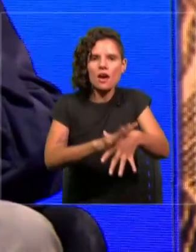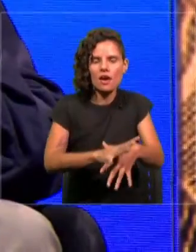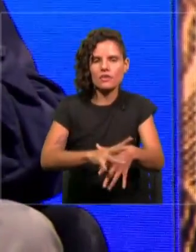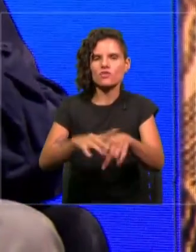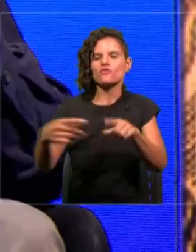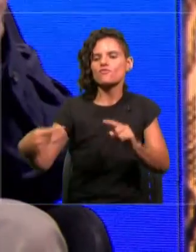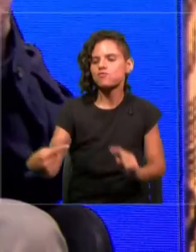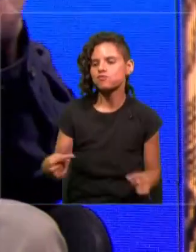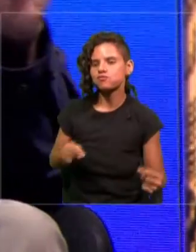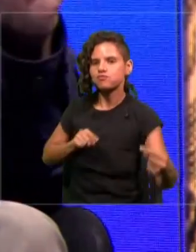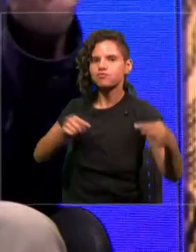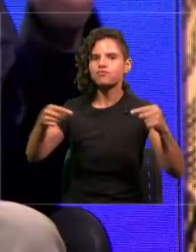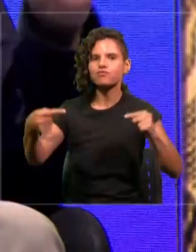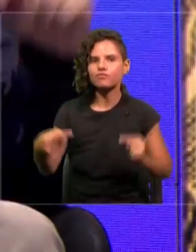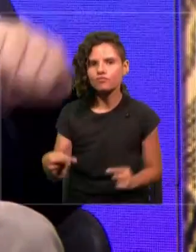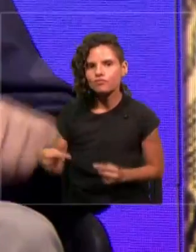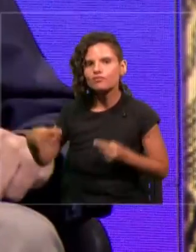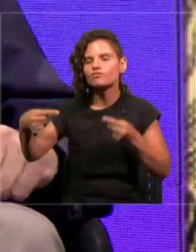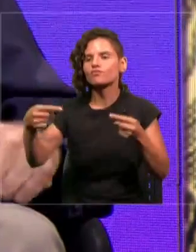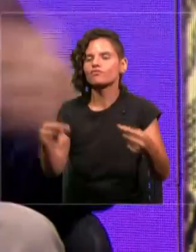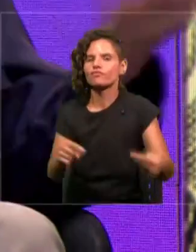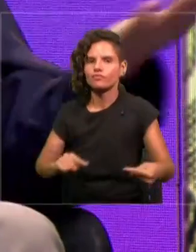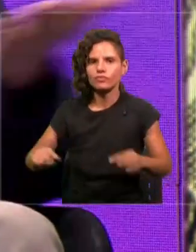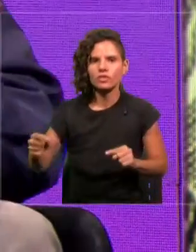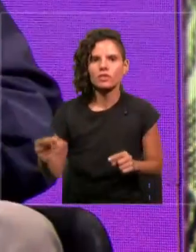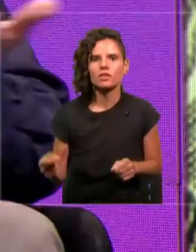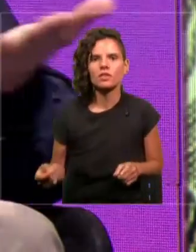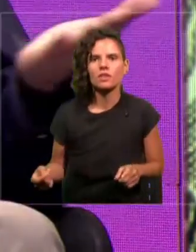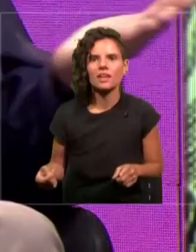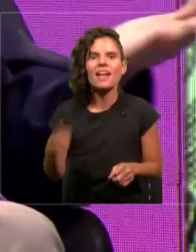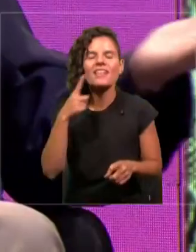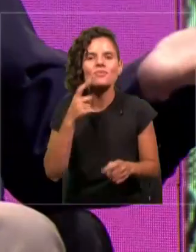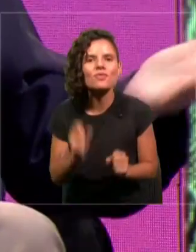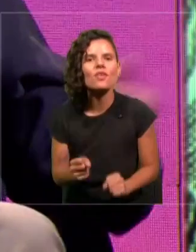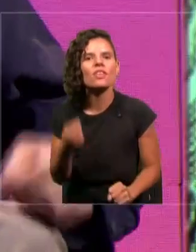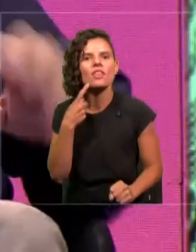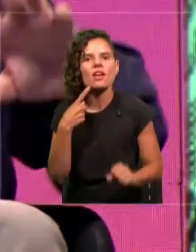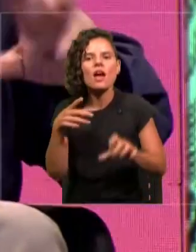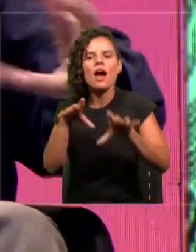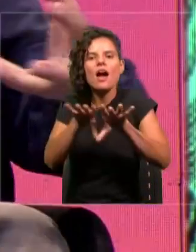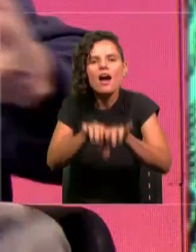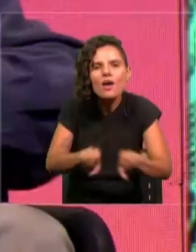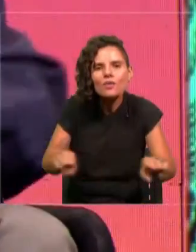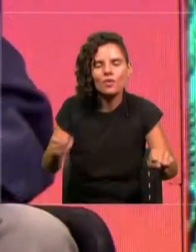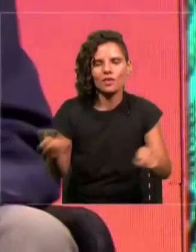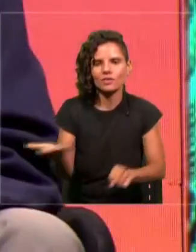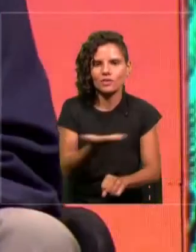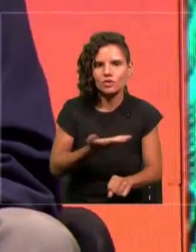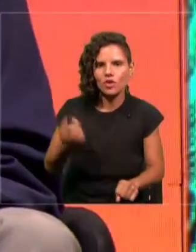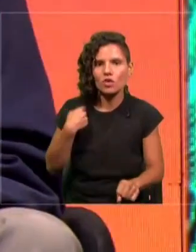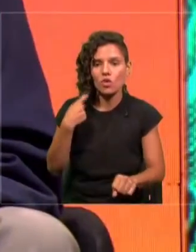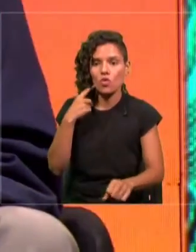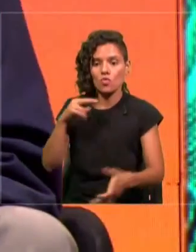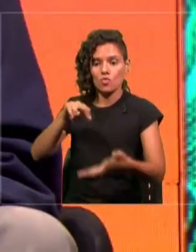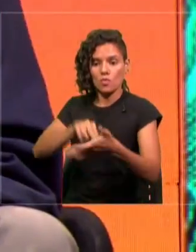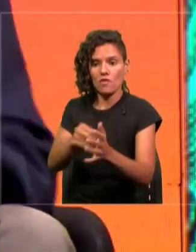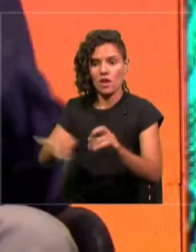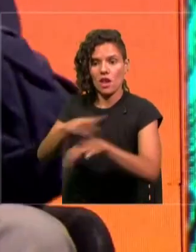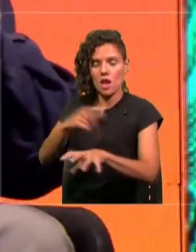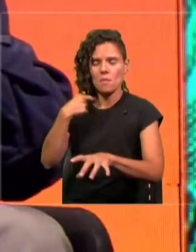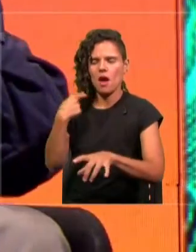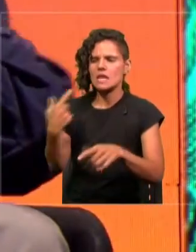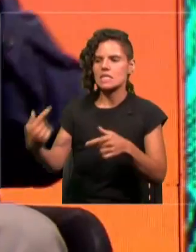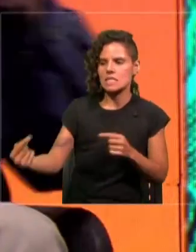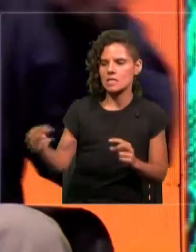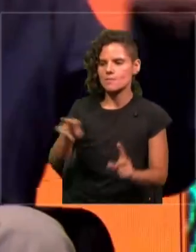nosotros, deliberar entre nosotros, no es puro diálogo, es deliberar entre nosotros para resolver problemas, porque